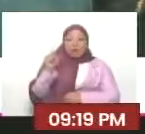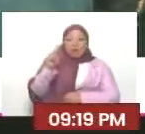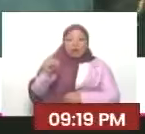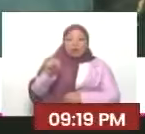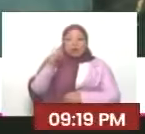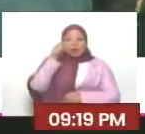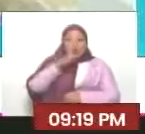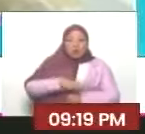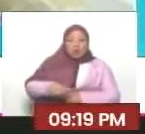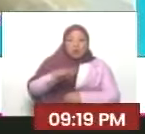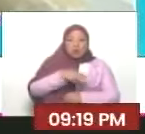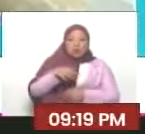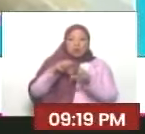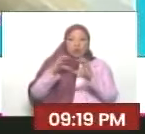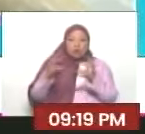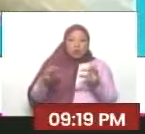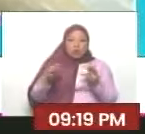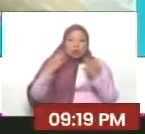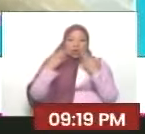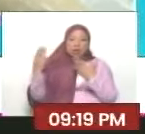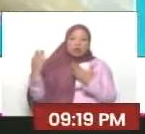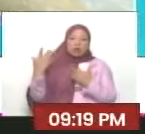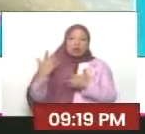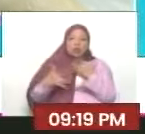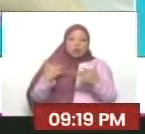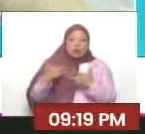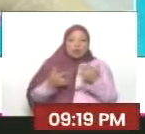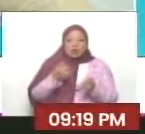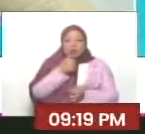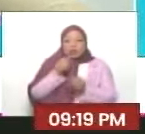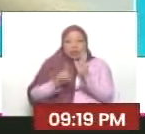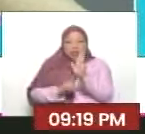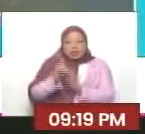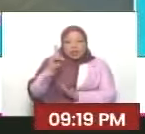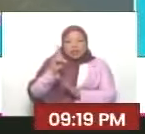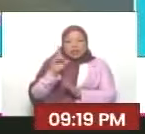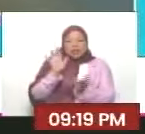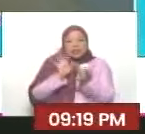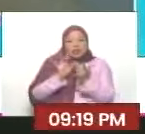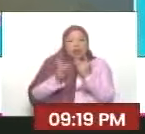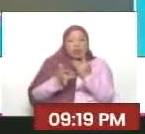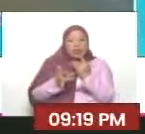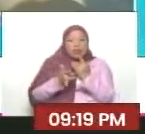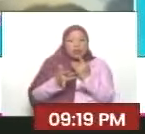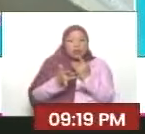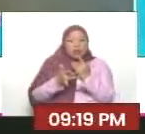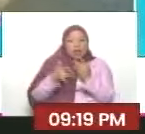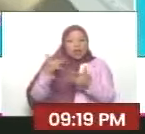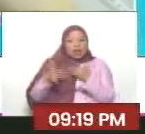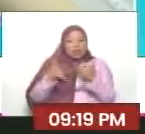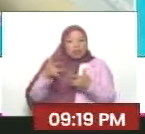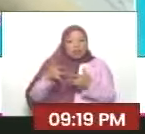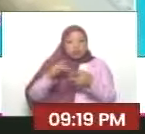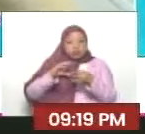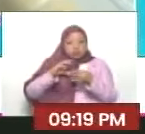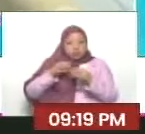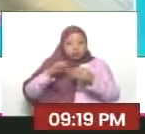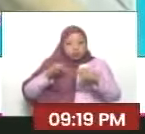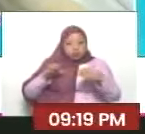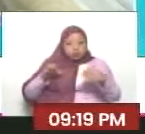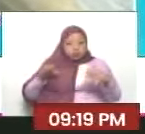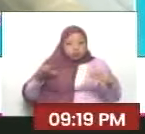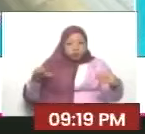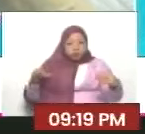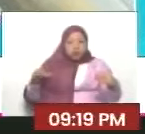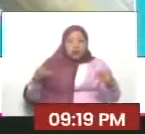la gente de Guayacateque. Particularmente fueron ellos quienes desarrollaron el tequeño, quienes lo elaboraron. Ellos son